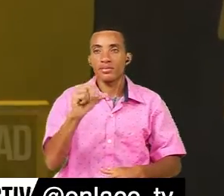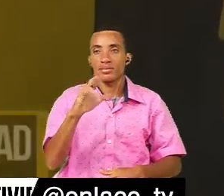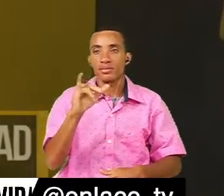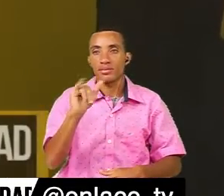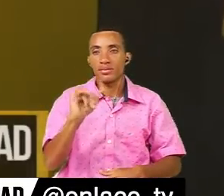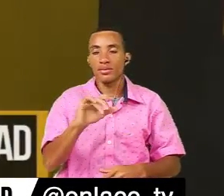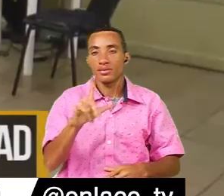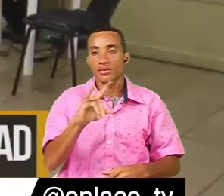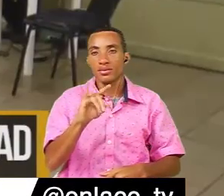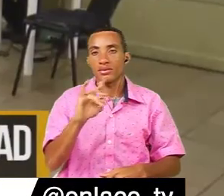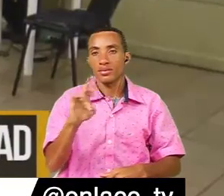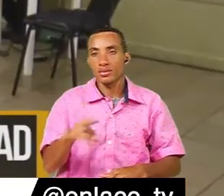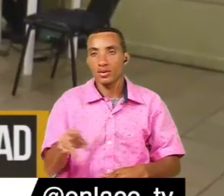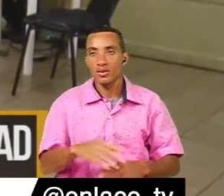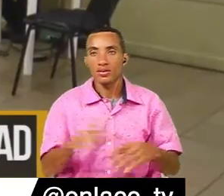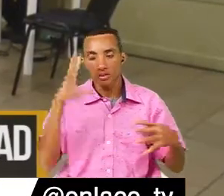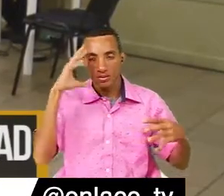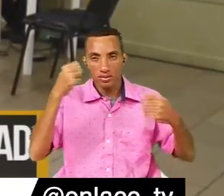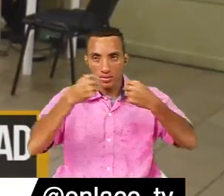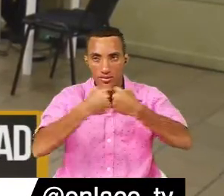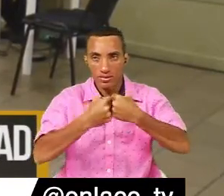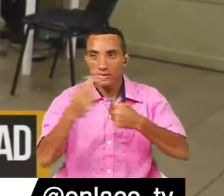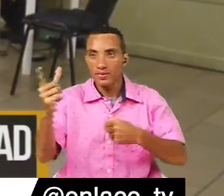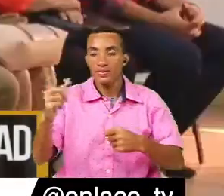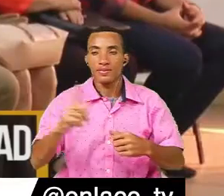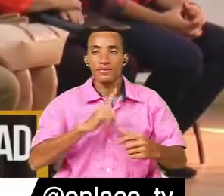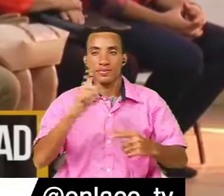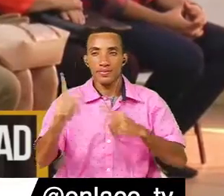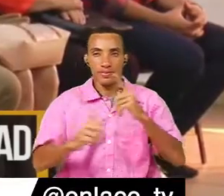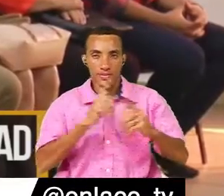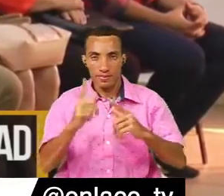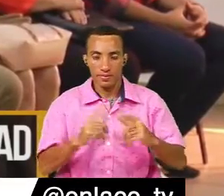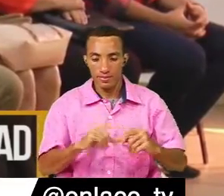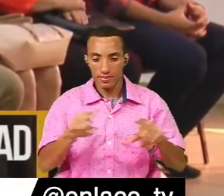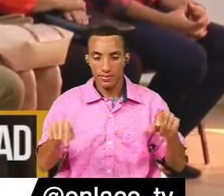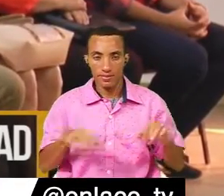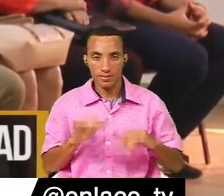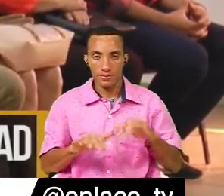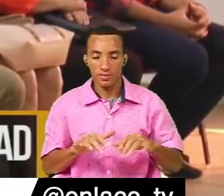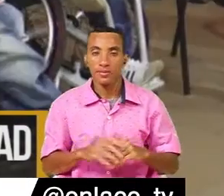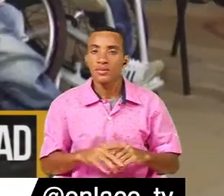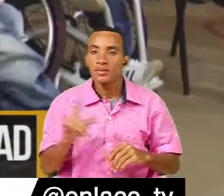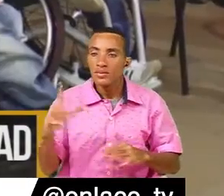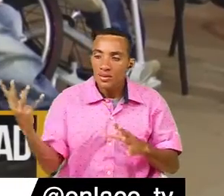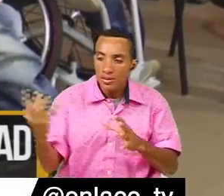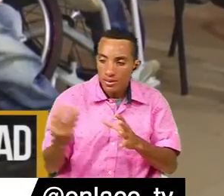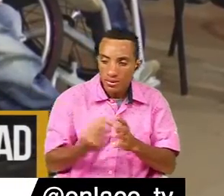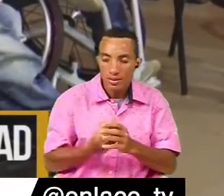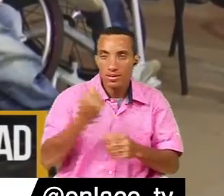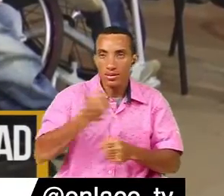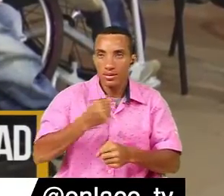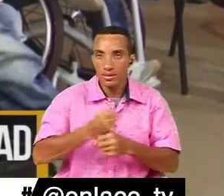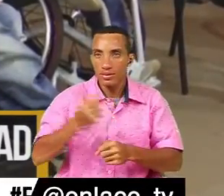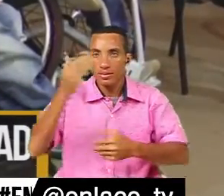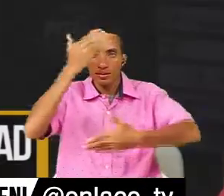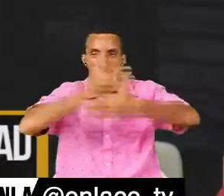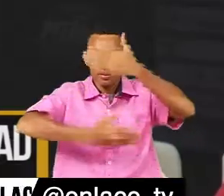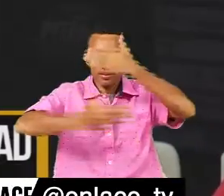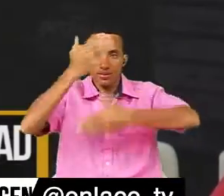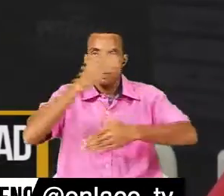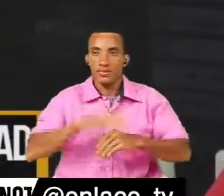los alcances del Pacto por la Productividad que lidera su despacho y que busca la inclusión laboral, entre otros propósitos, de la población en condición de